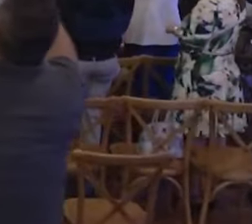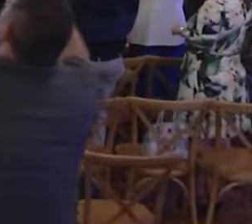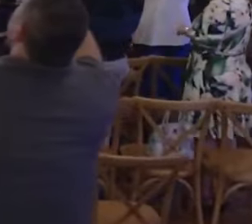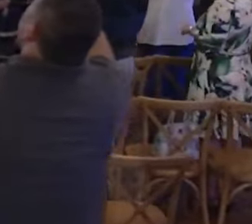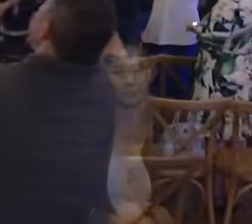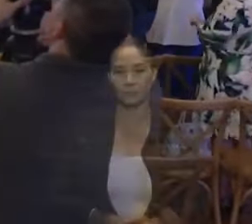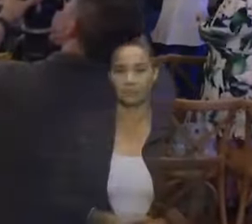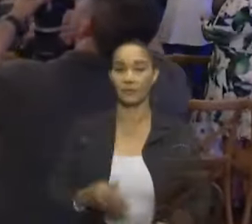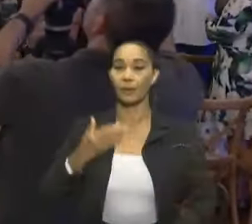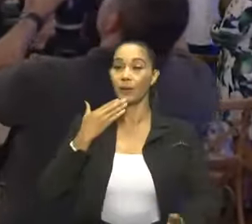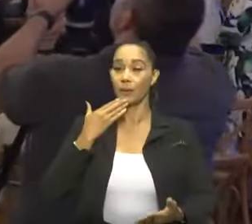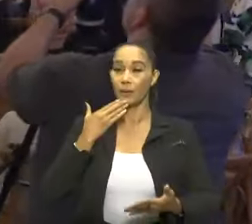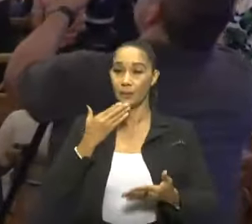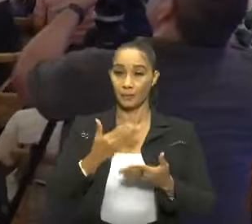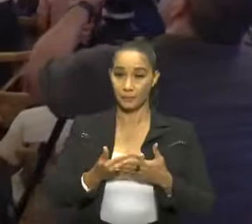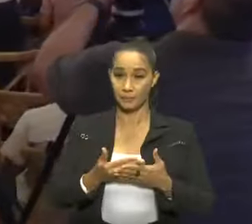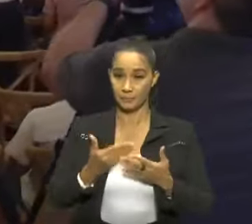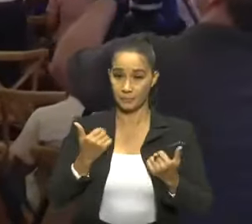Buenas.